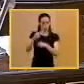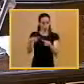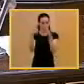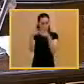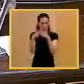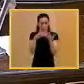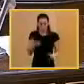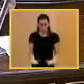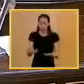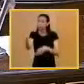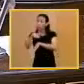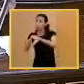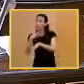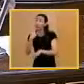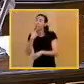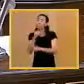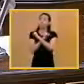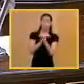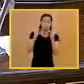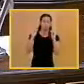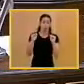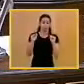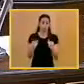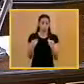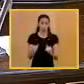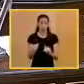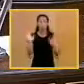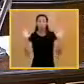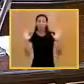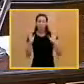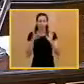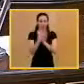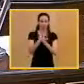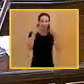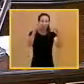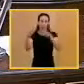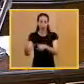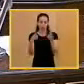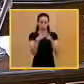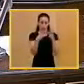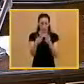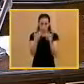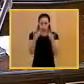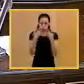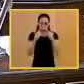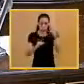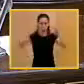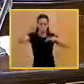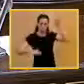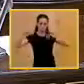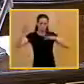Gobierno presume de que hay menos paro, pero objetivamente las diferencias sociales aumentan y el empleo precarizado está muy extendido.